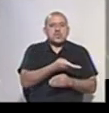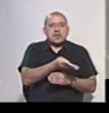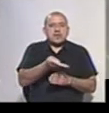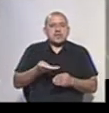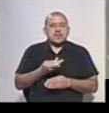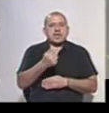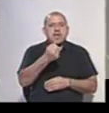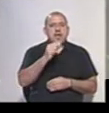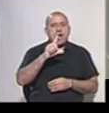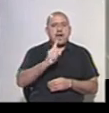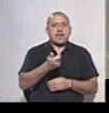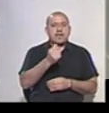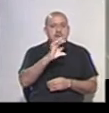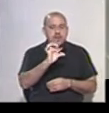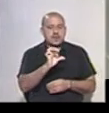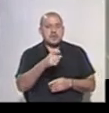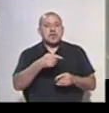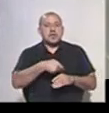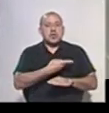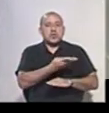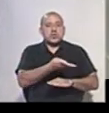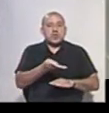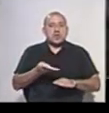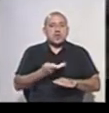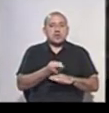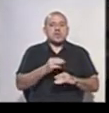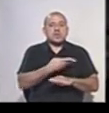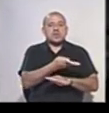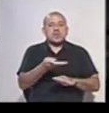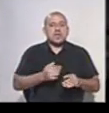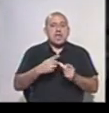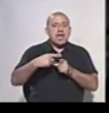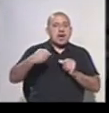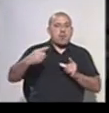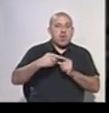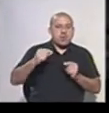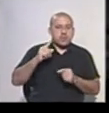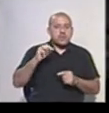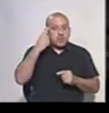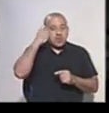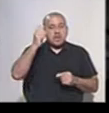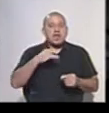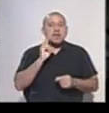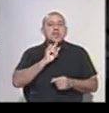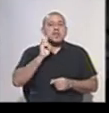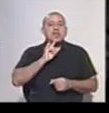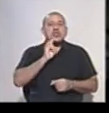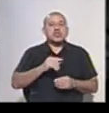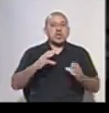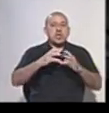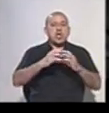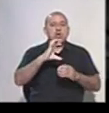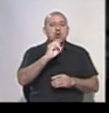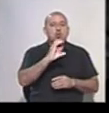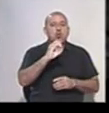aquí, y una salsa de unagi, que es una salsa japonesa, y vamos con un poquito de leche de coco, ¿no? ¿Y qué